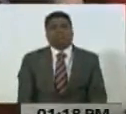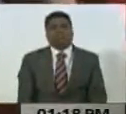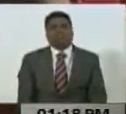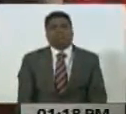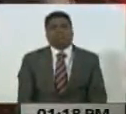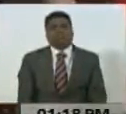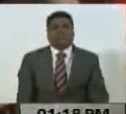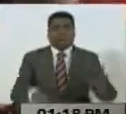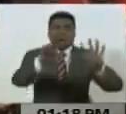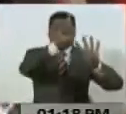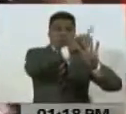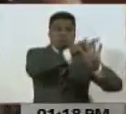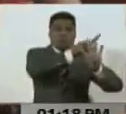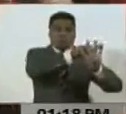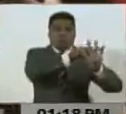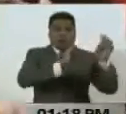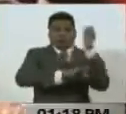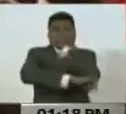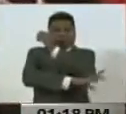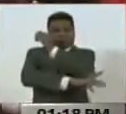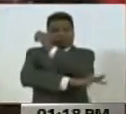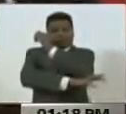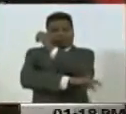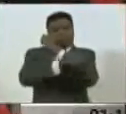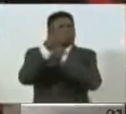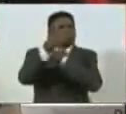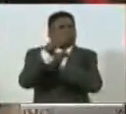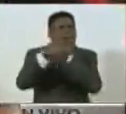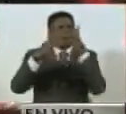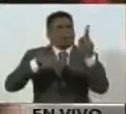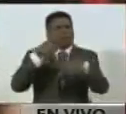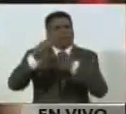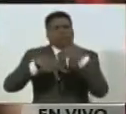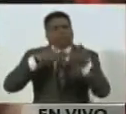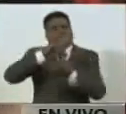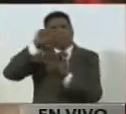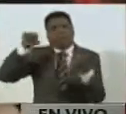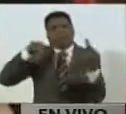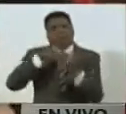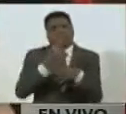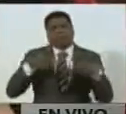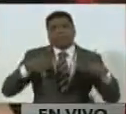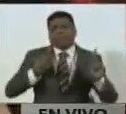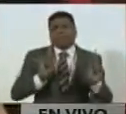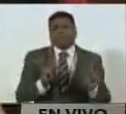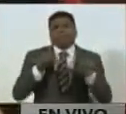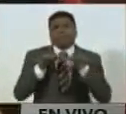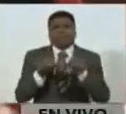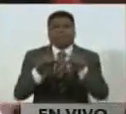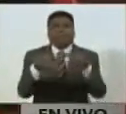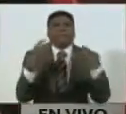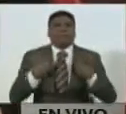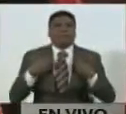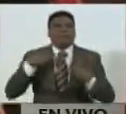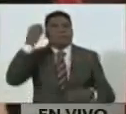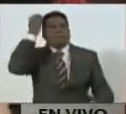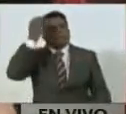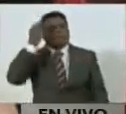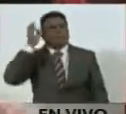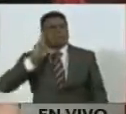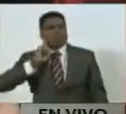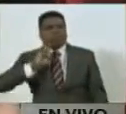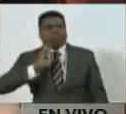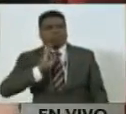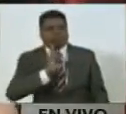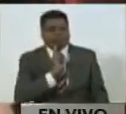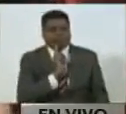proceso revolucionario. El canto de Ali Primera nos permitió y nos permite mantener vivo el pensamiento bolivariano,